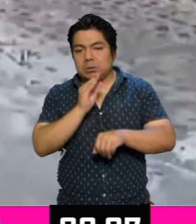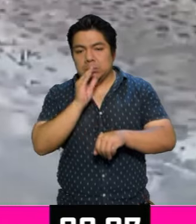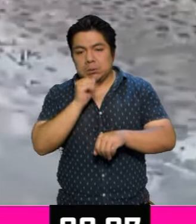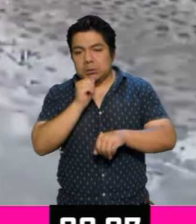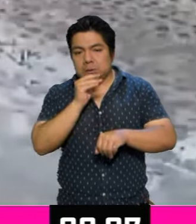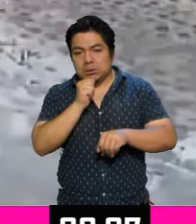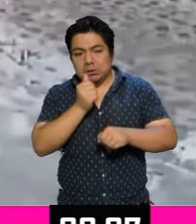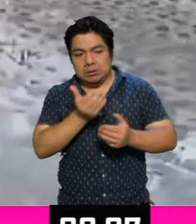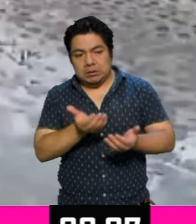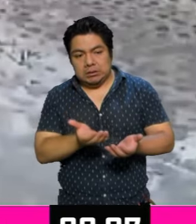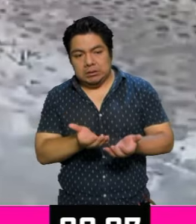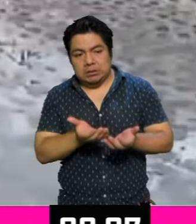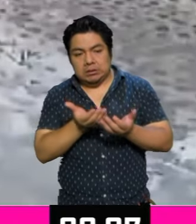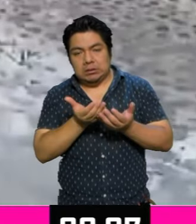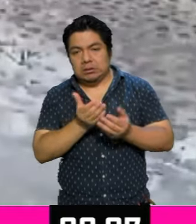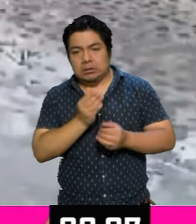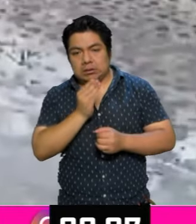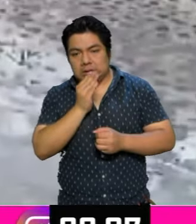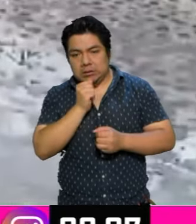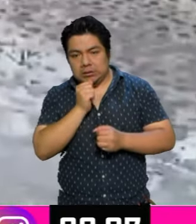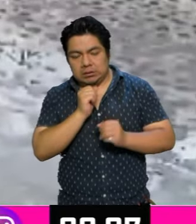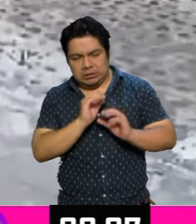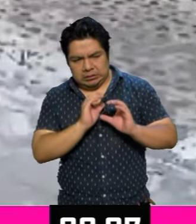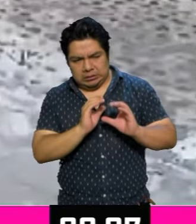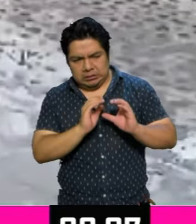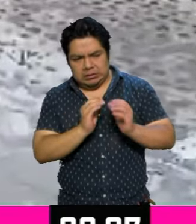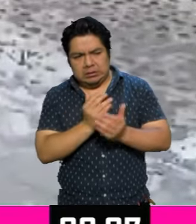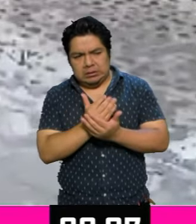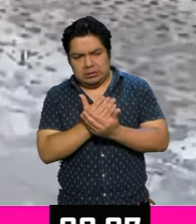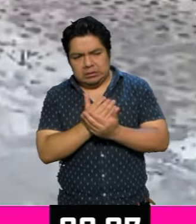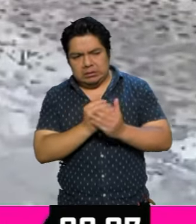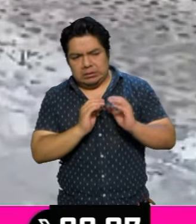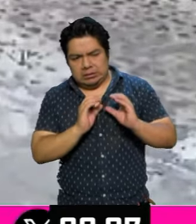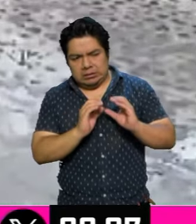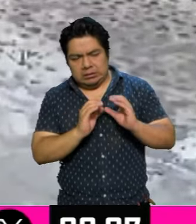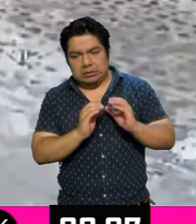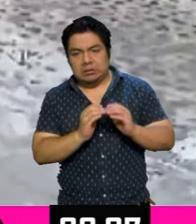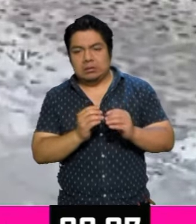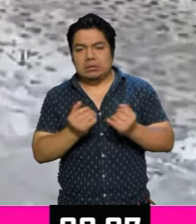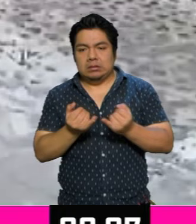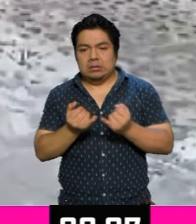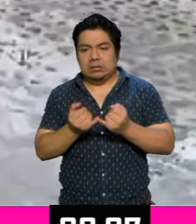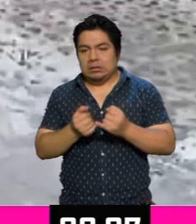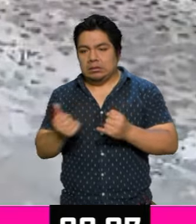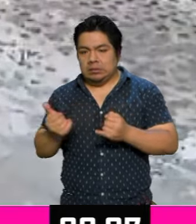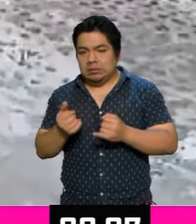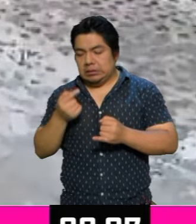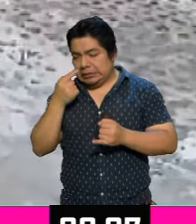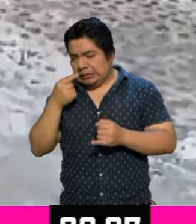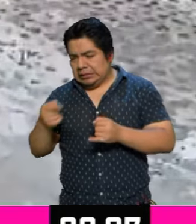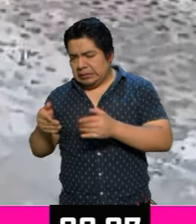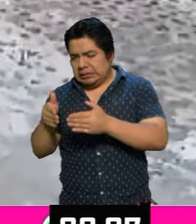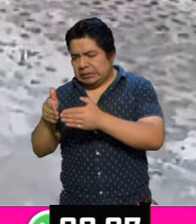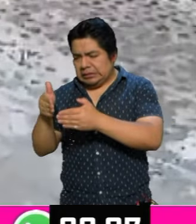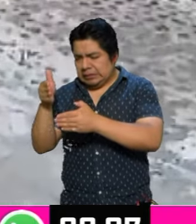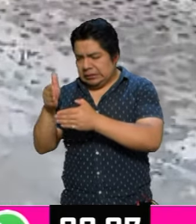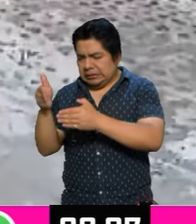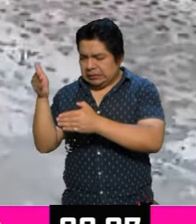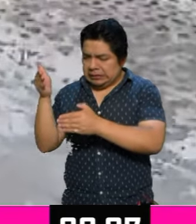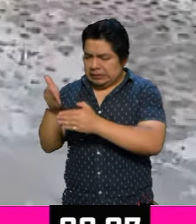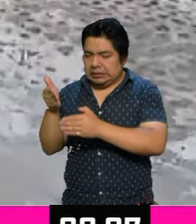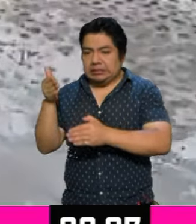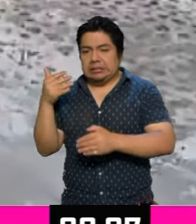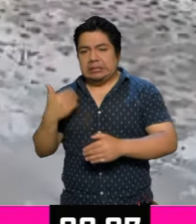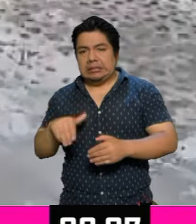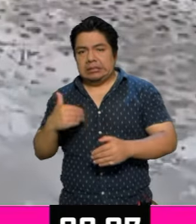la levanten. No se debe levantar. Aguántese, abuelita, el puro costalazo. Qué bueno que traía la escoba la señora. Contra la orilla de la banqueta, charro, ya está. Mire,